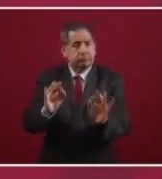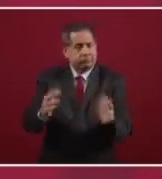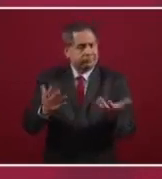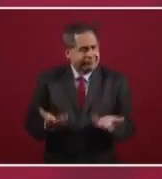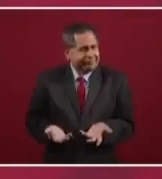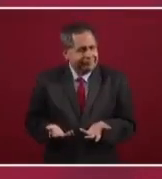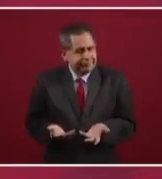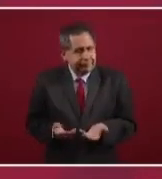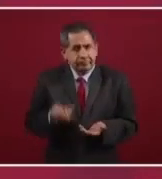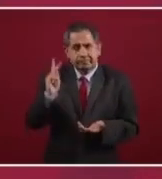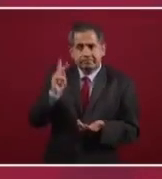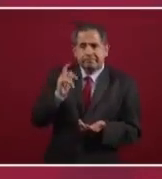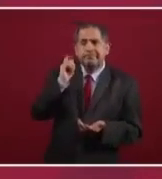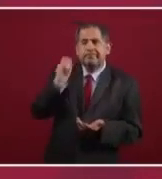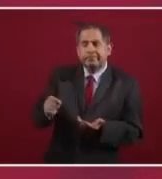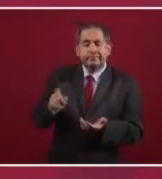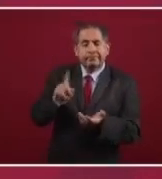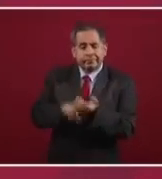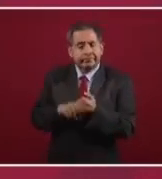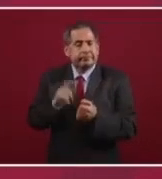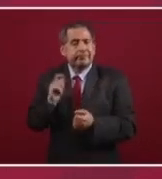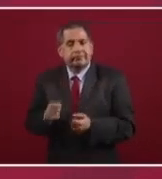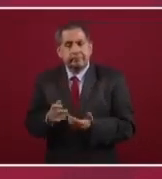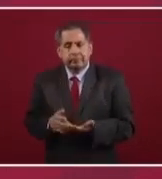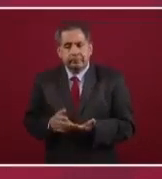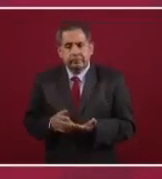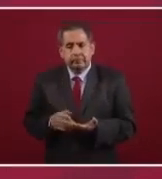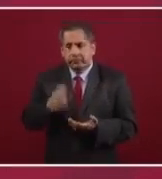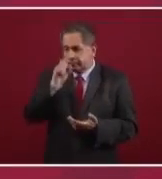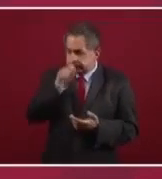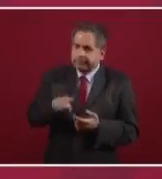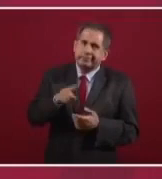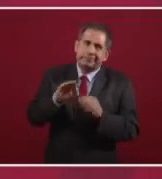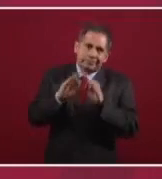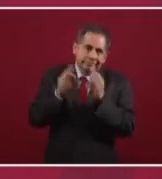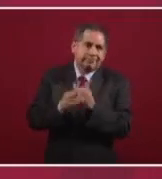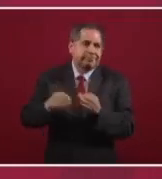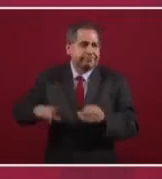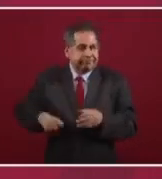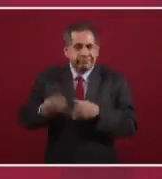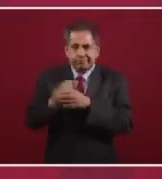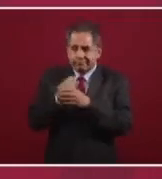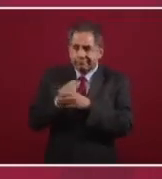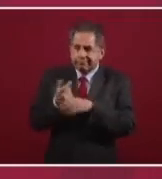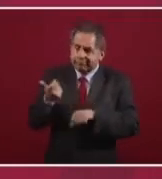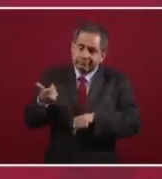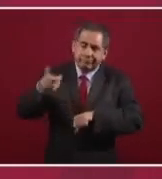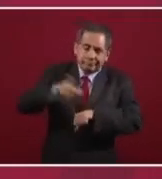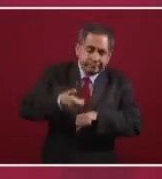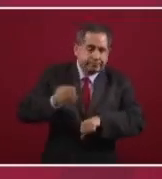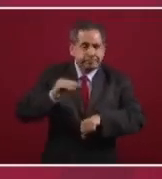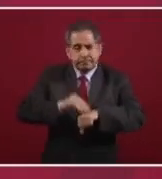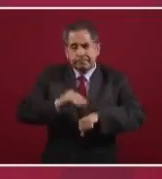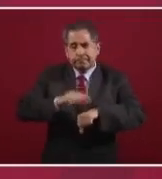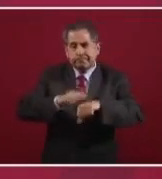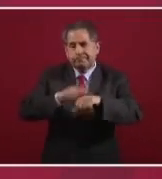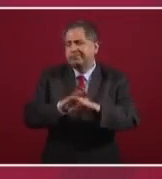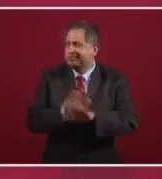final es el mismo esquema, ya no se puede